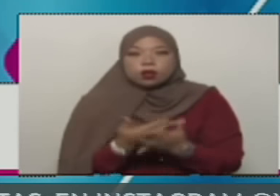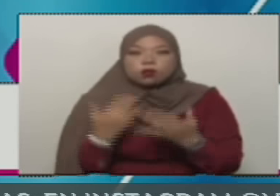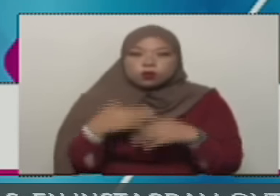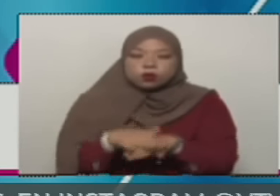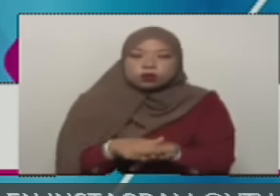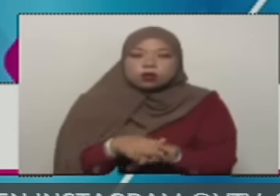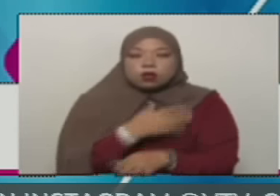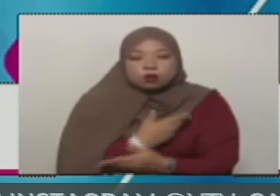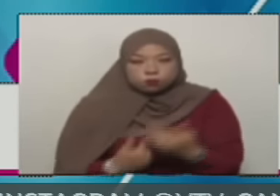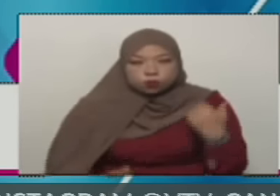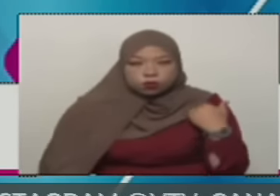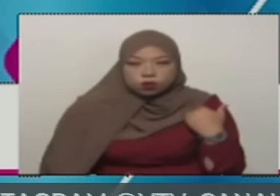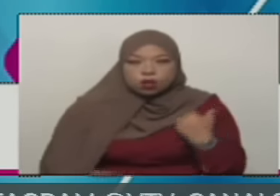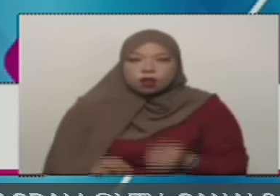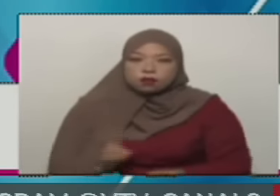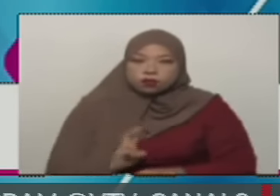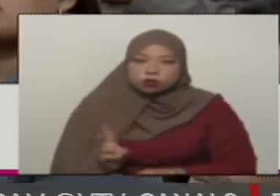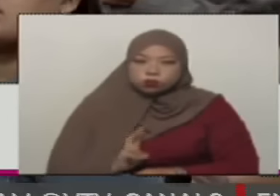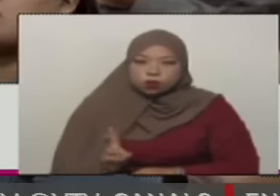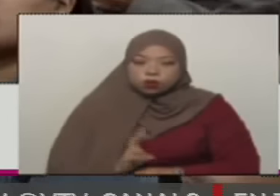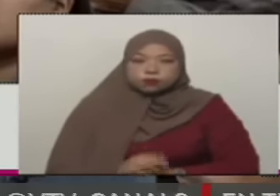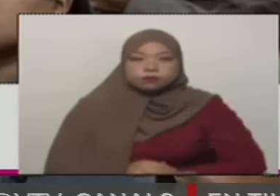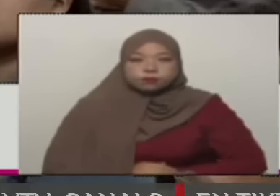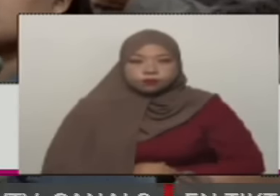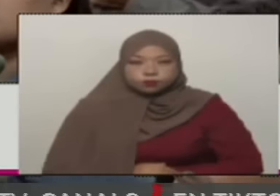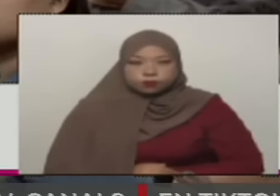Balbuena, presidente de AgroVenezuela,